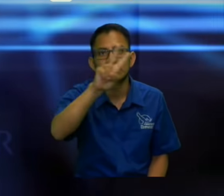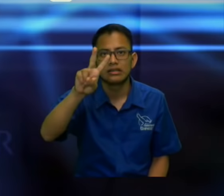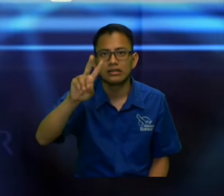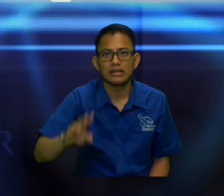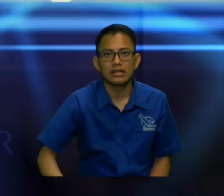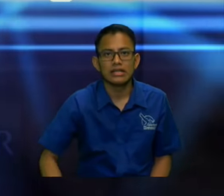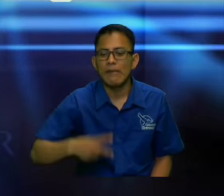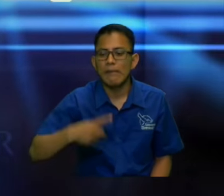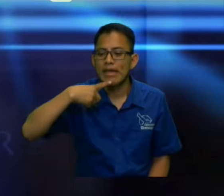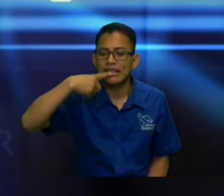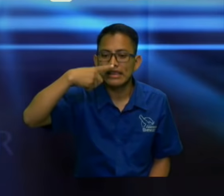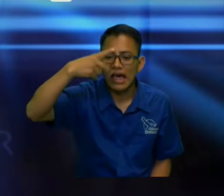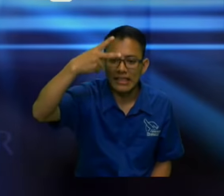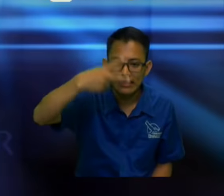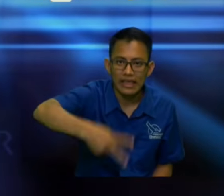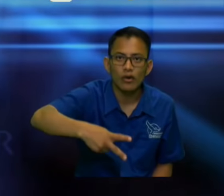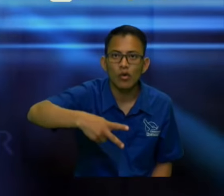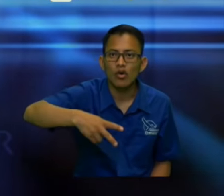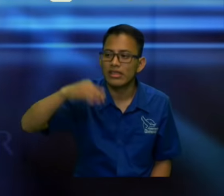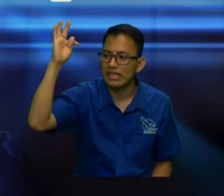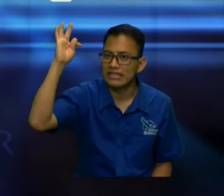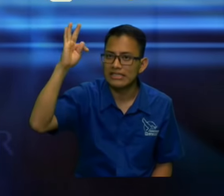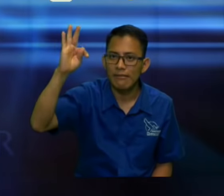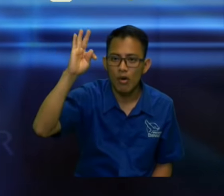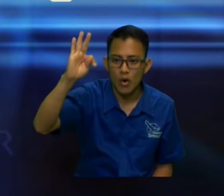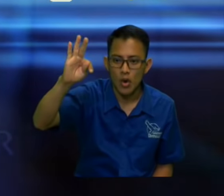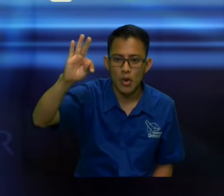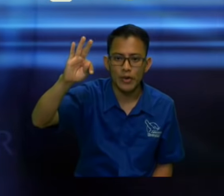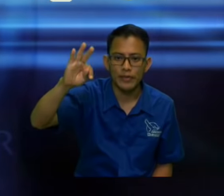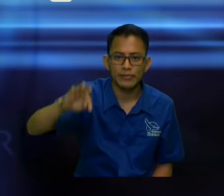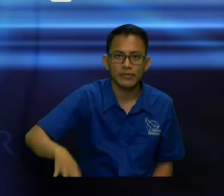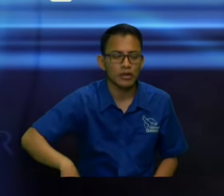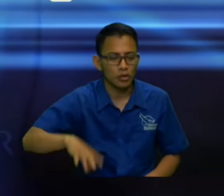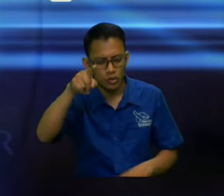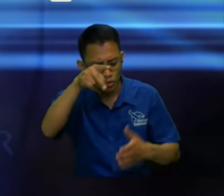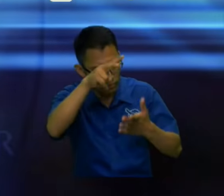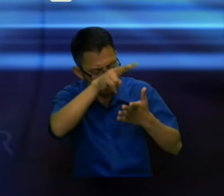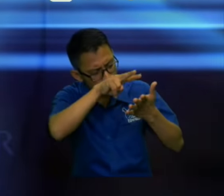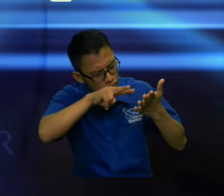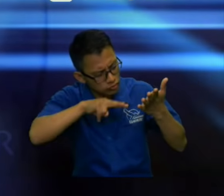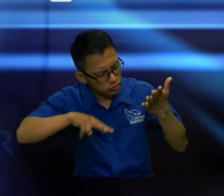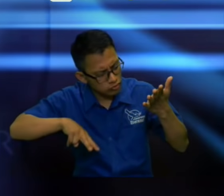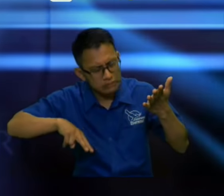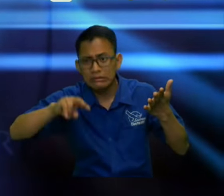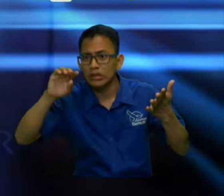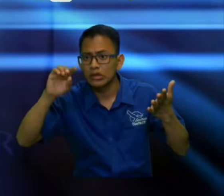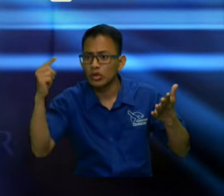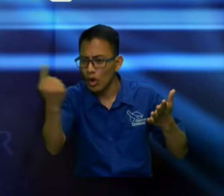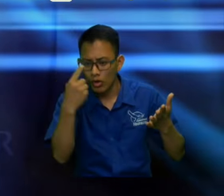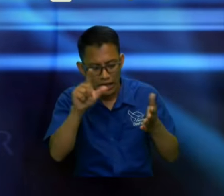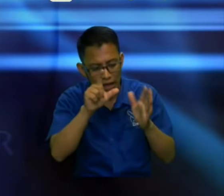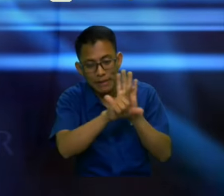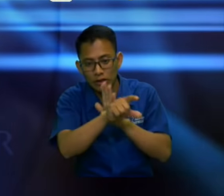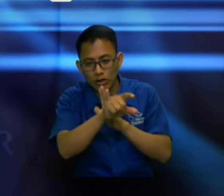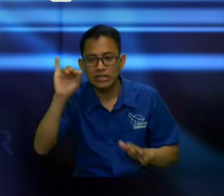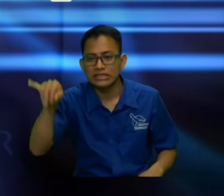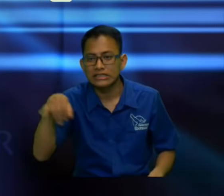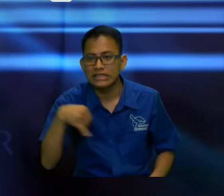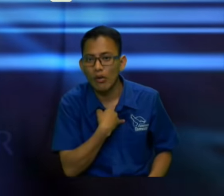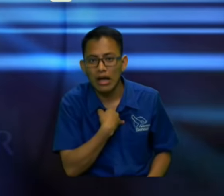Ahora déjeme contarle de qué se trata el verdadero testimonio. Cuando usted lea todo el capítulo 5 del libro de San Juan, se va a dar cuenta de que el